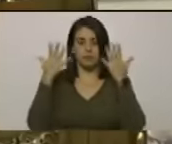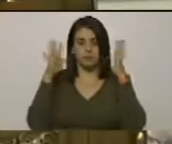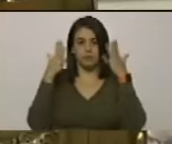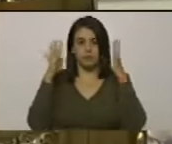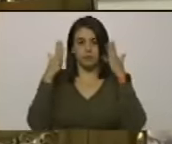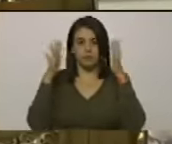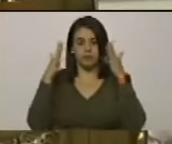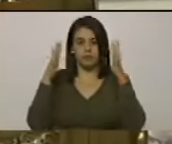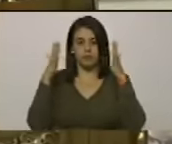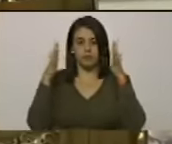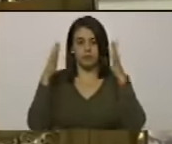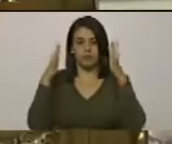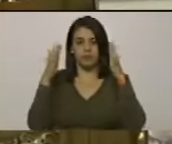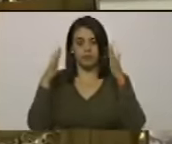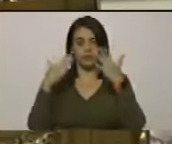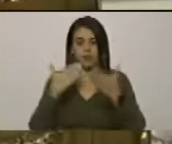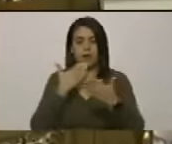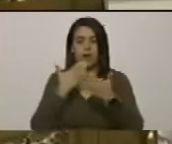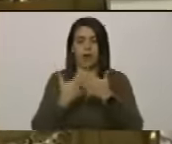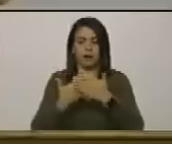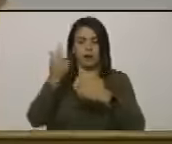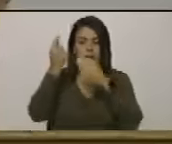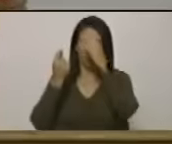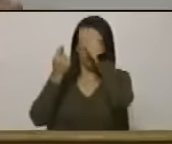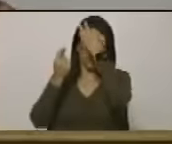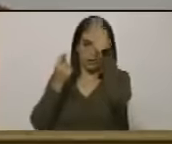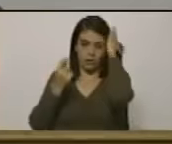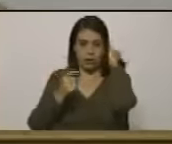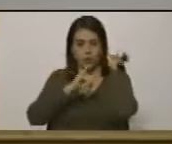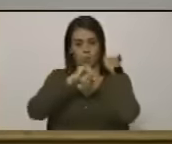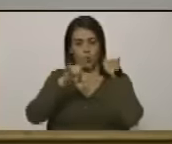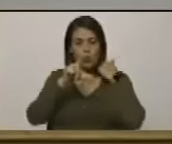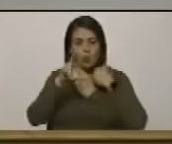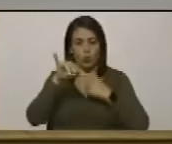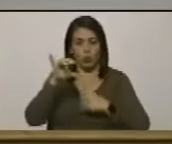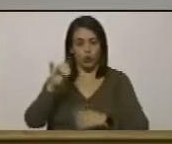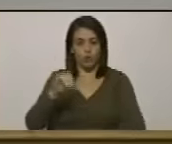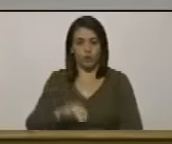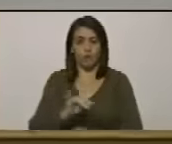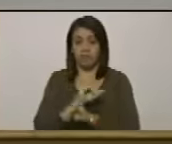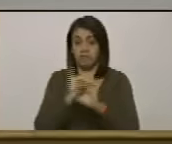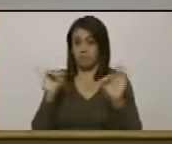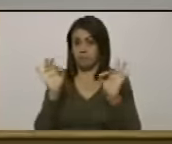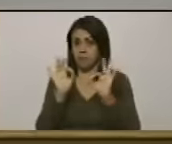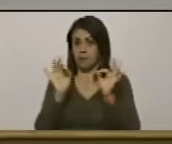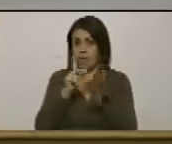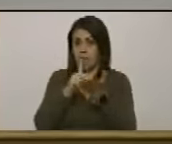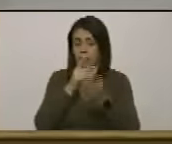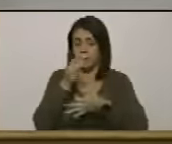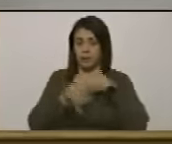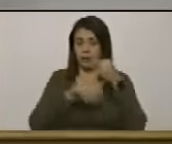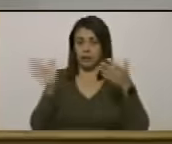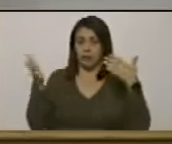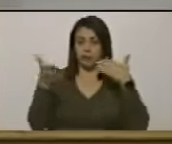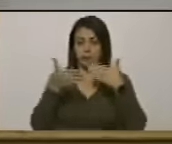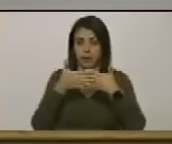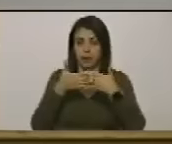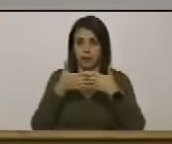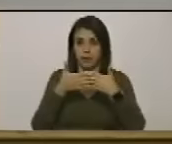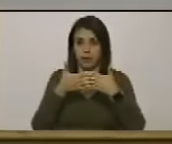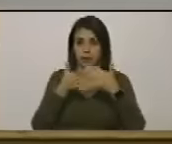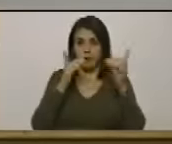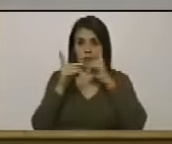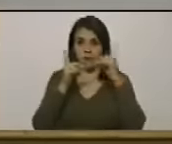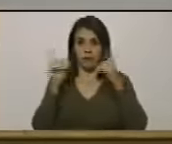Gracias querido diputado Julio Chávez no hay más nadie anotado en el derecho de palabra se va a cerrar el debate